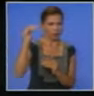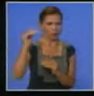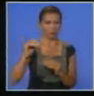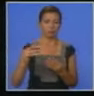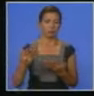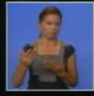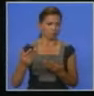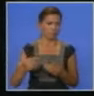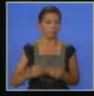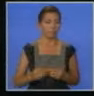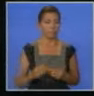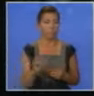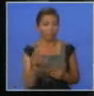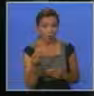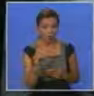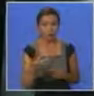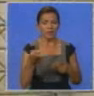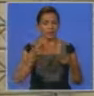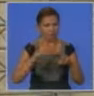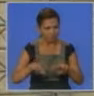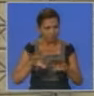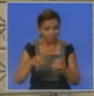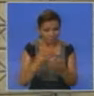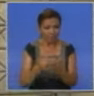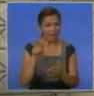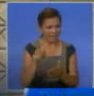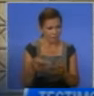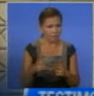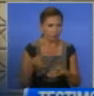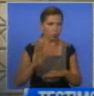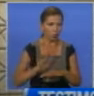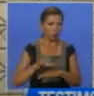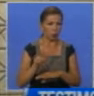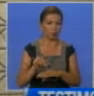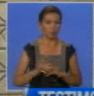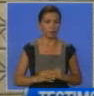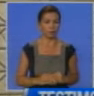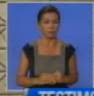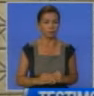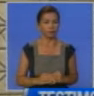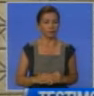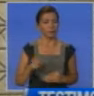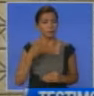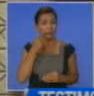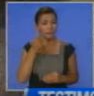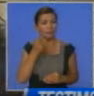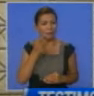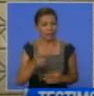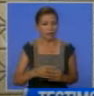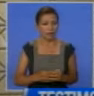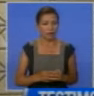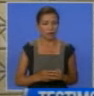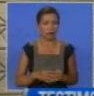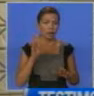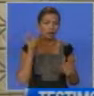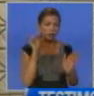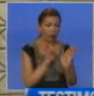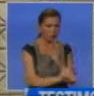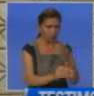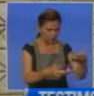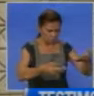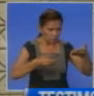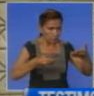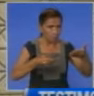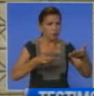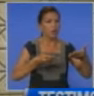joven detenido también es responsable. Él es un partícipe. Las denuncias y el nombre consta en la fiscalía. Es